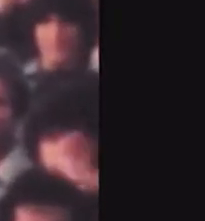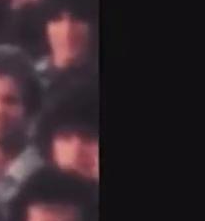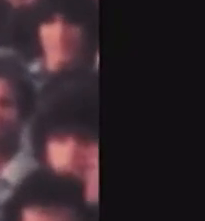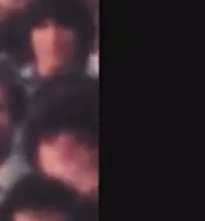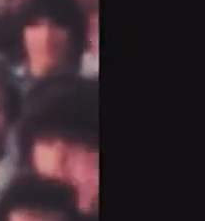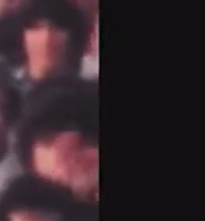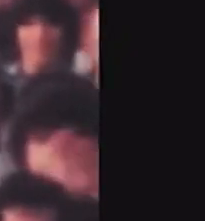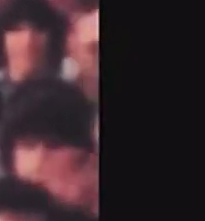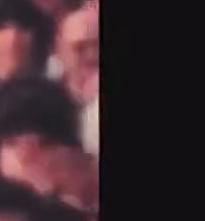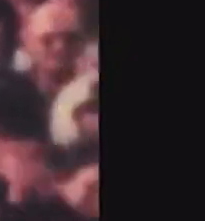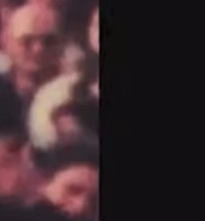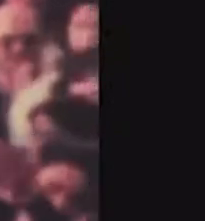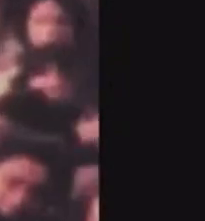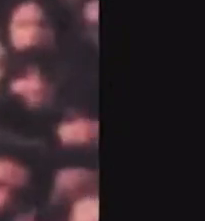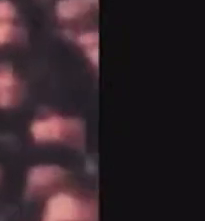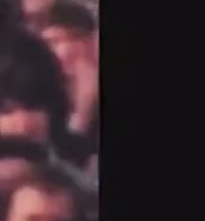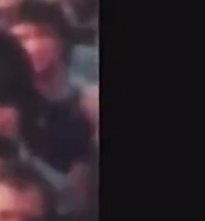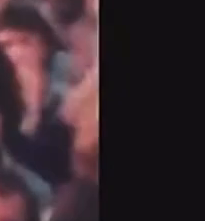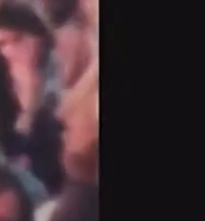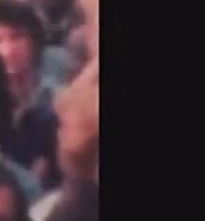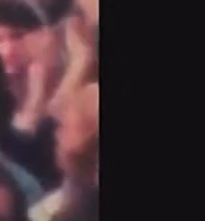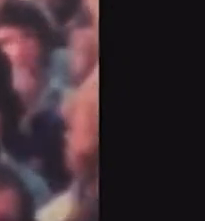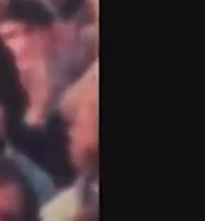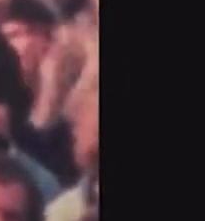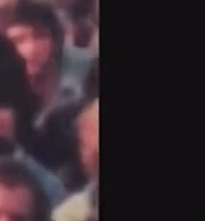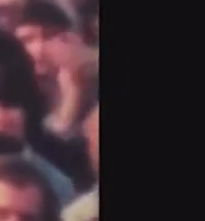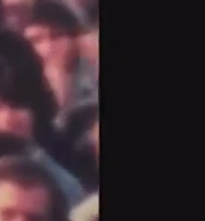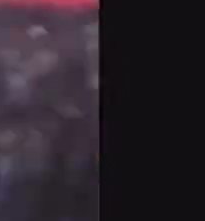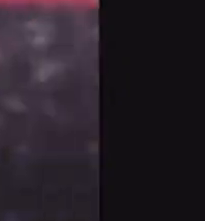el 1 de mayo!